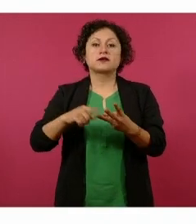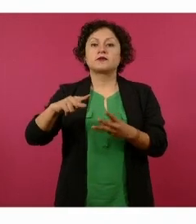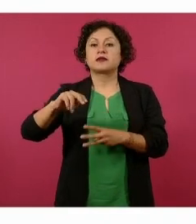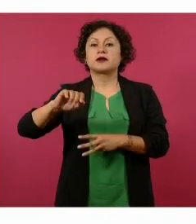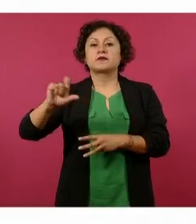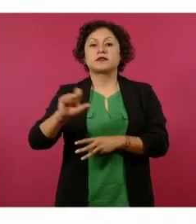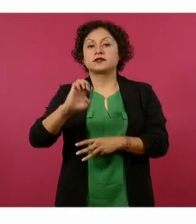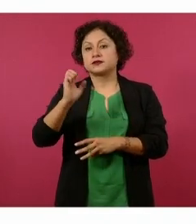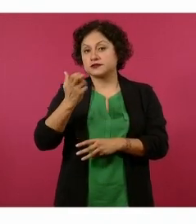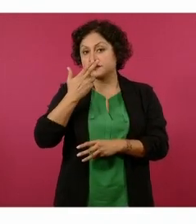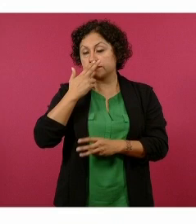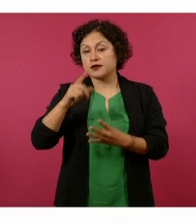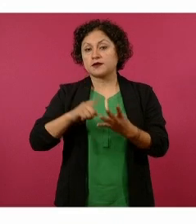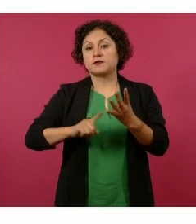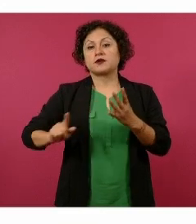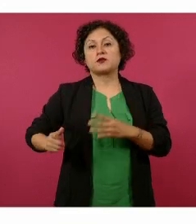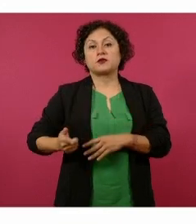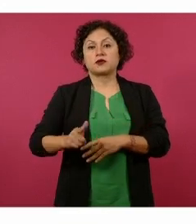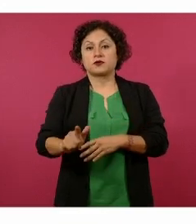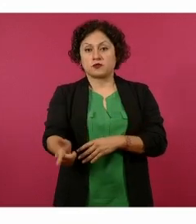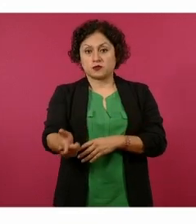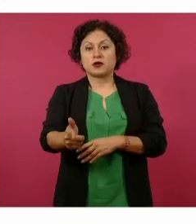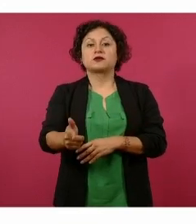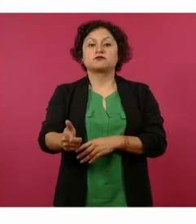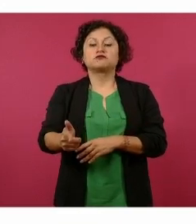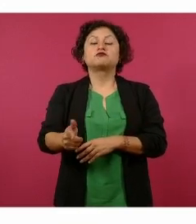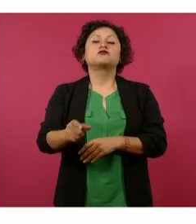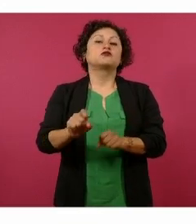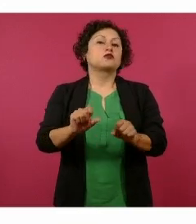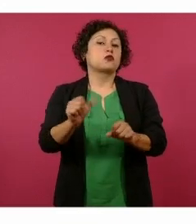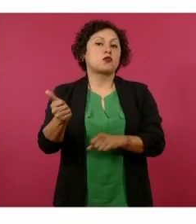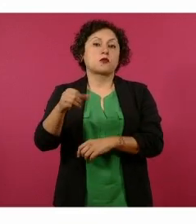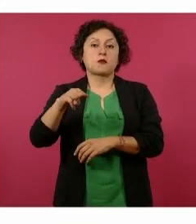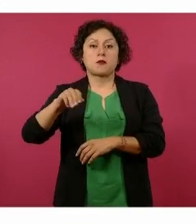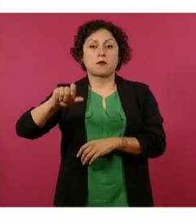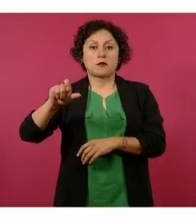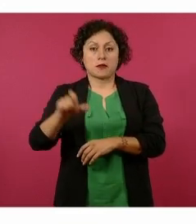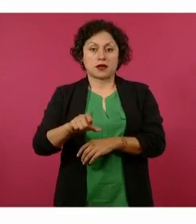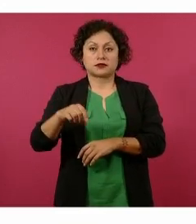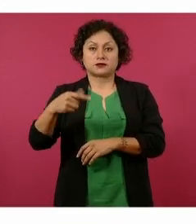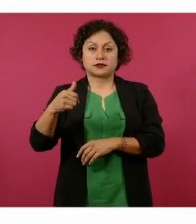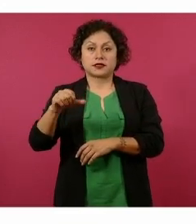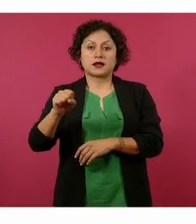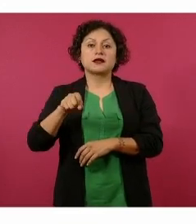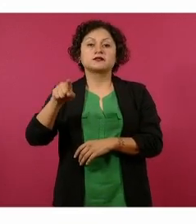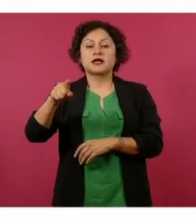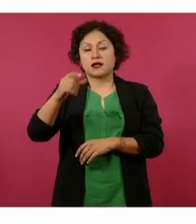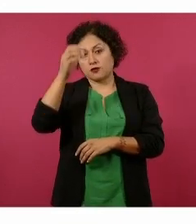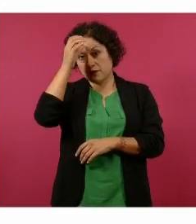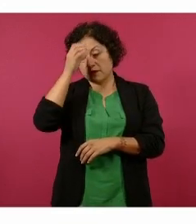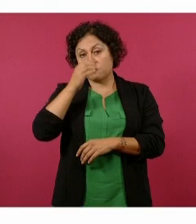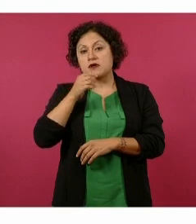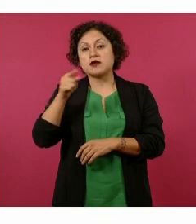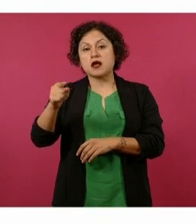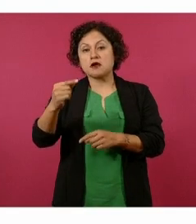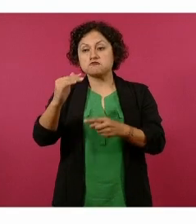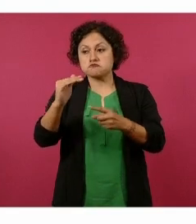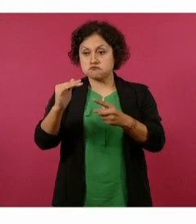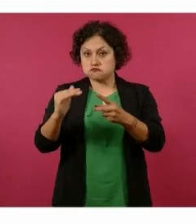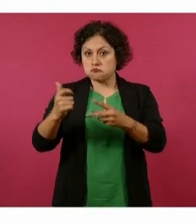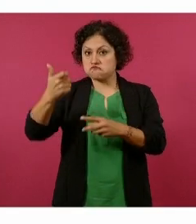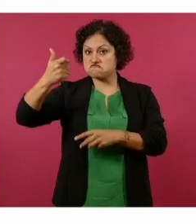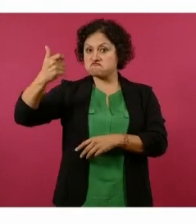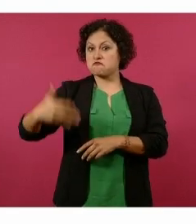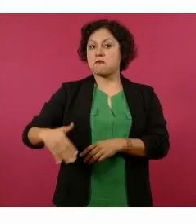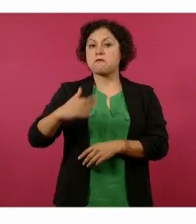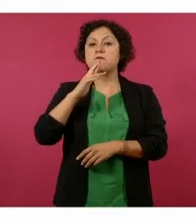Chiapas, Pemex en Guanajuato, en San José Iturbide y Max Gas en Ramos Arizpe, Coahuila, precios por debajo de los 24